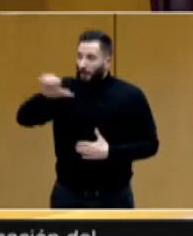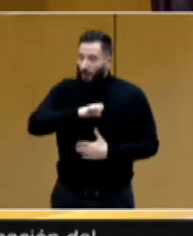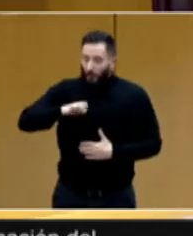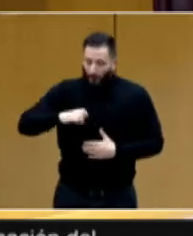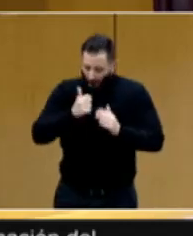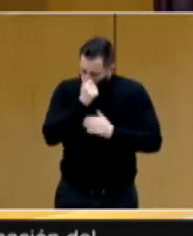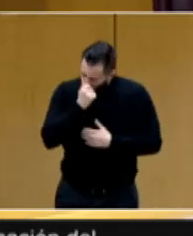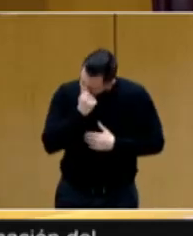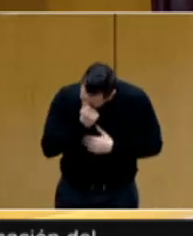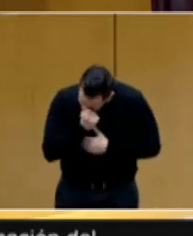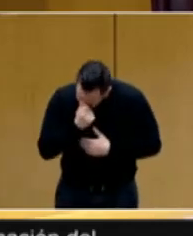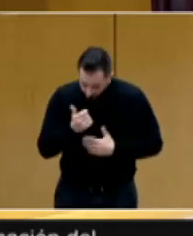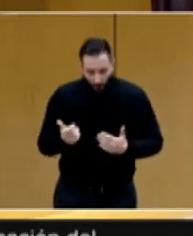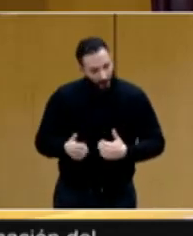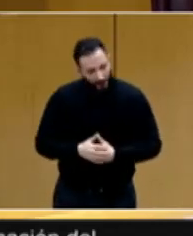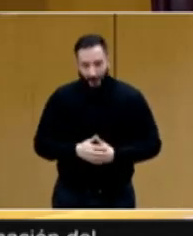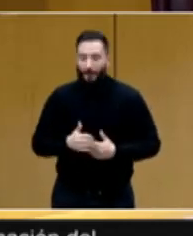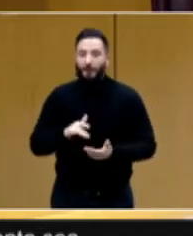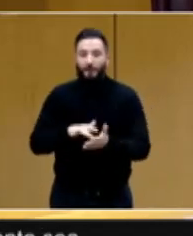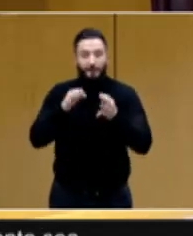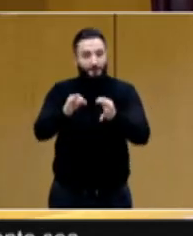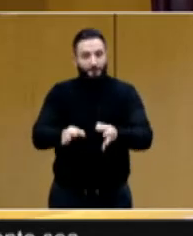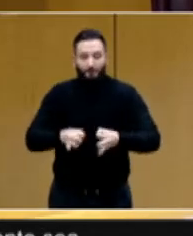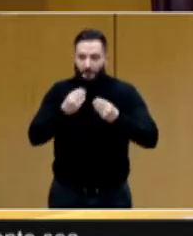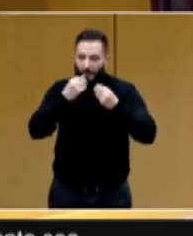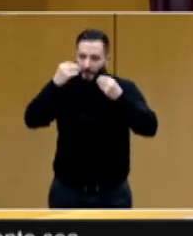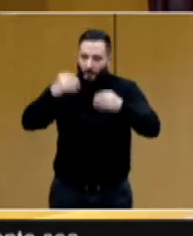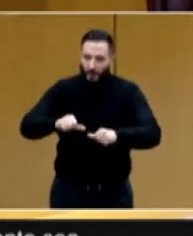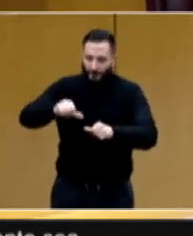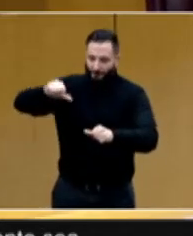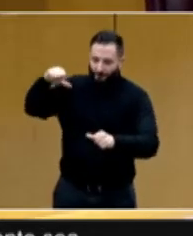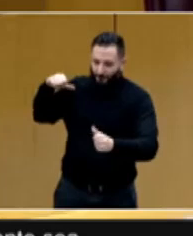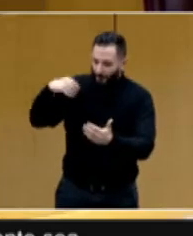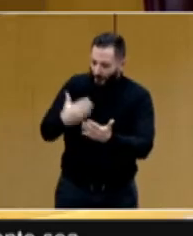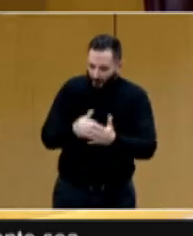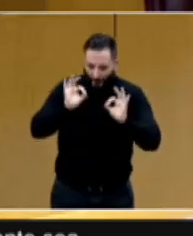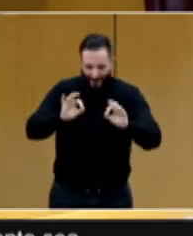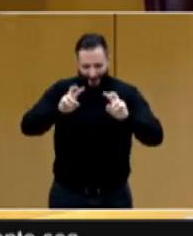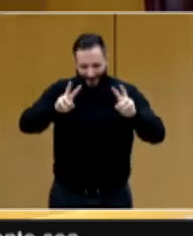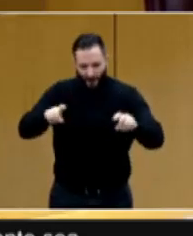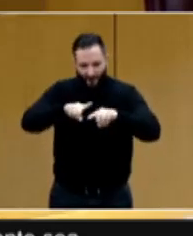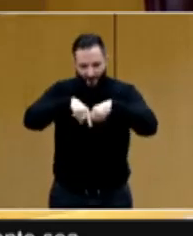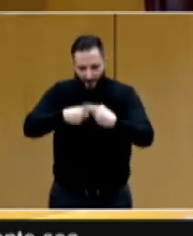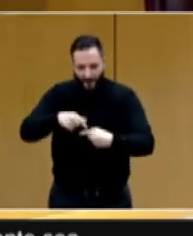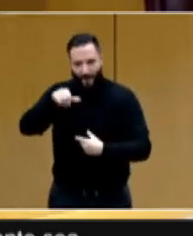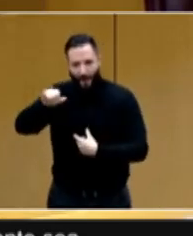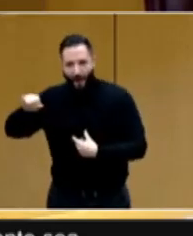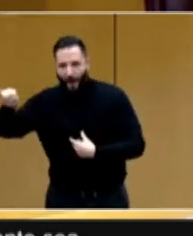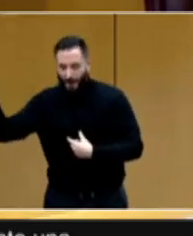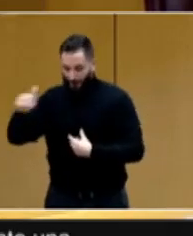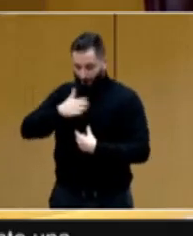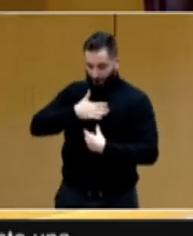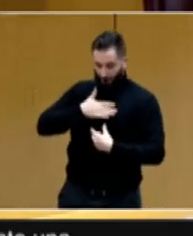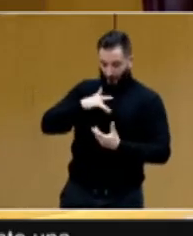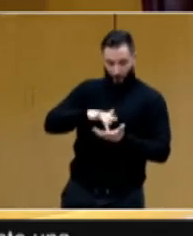han tenido históricamente una regulación de esta materia en el derecho familiar nosotros la tuvimos en Vizcaya con la mayoría de edad